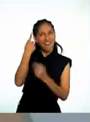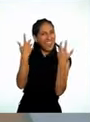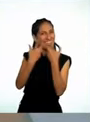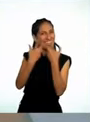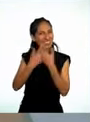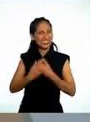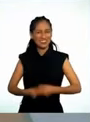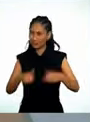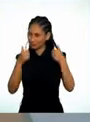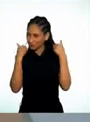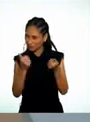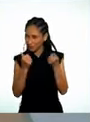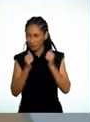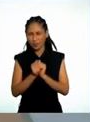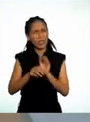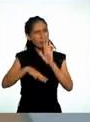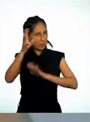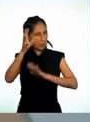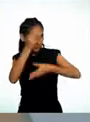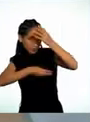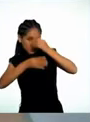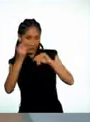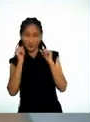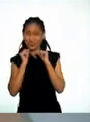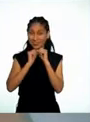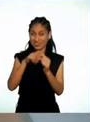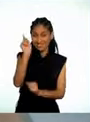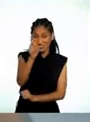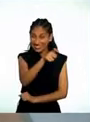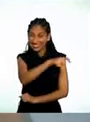bueno hay mucho más por aprender idiomas